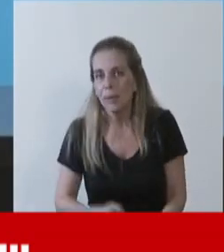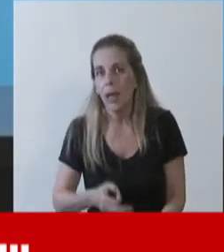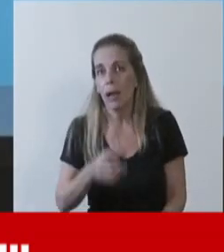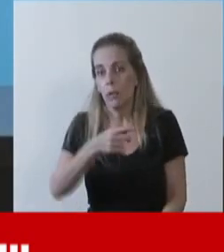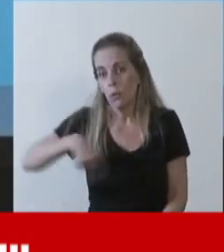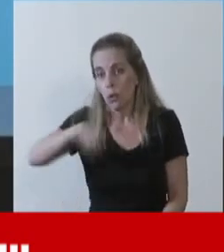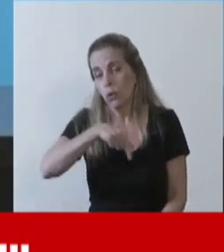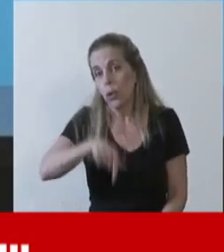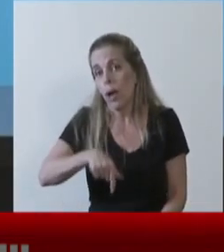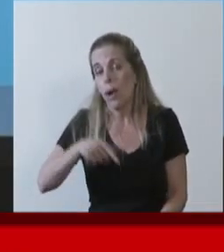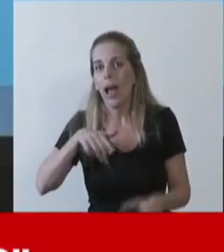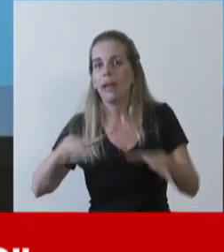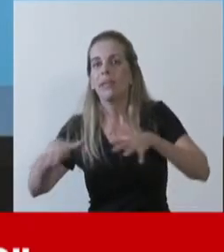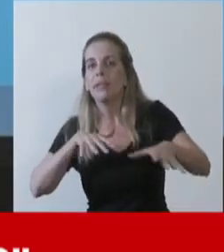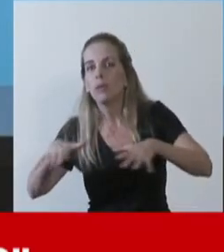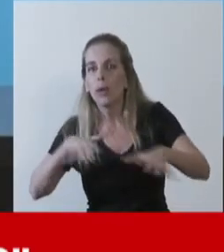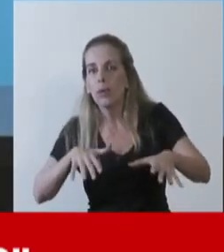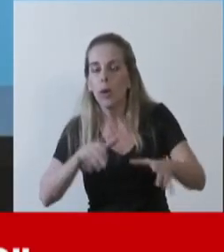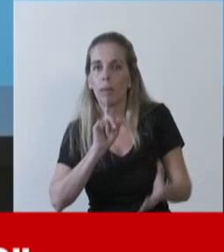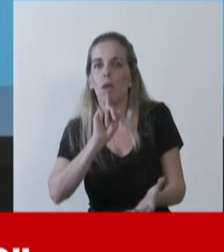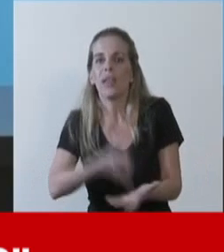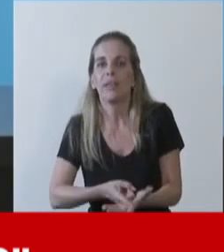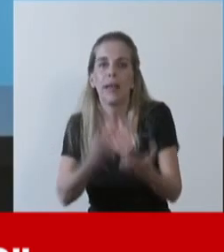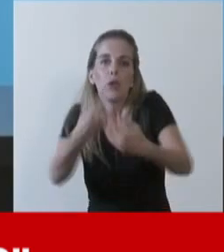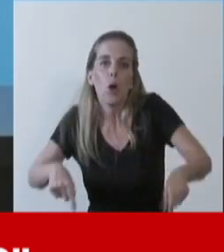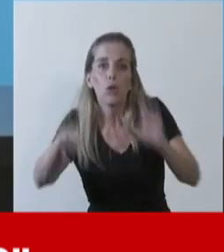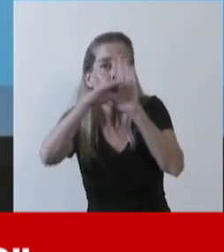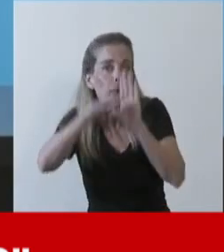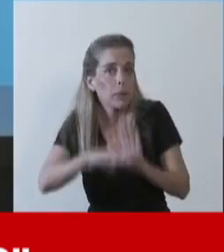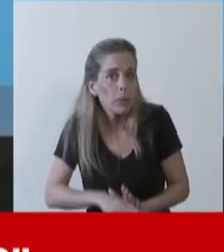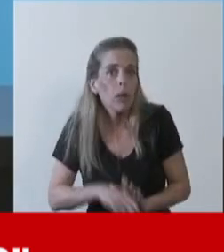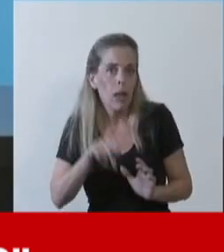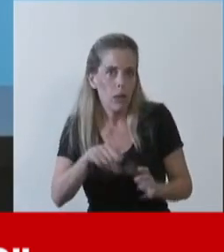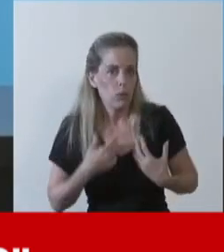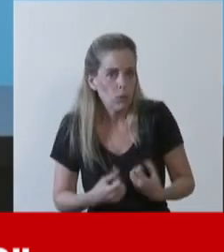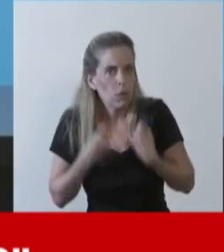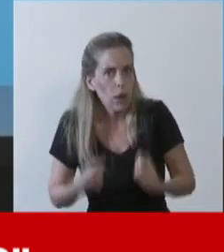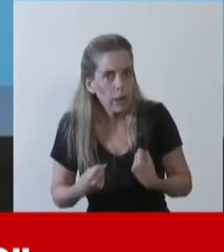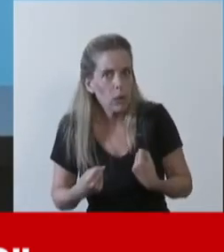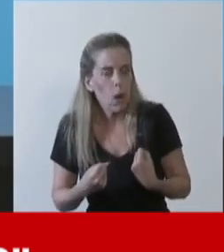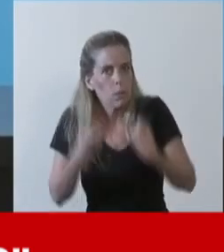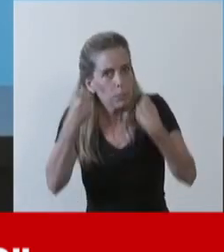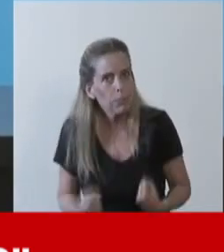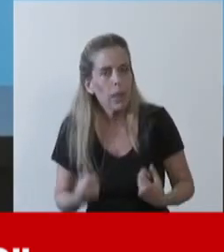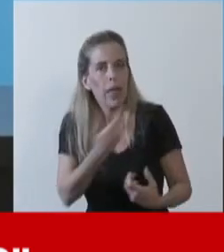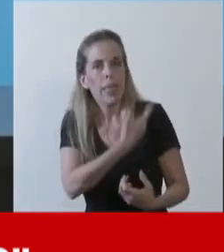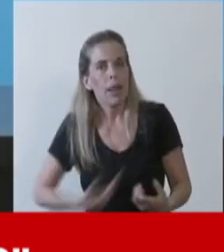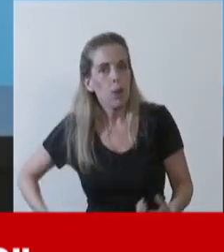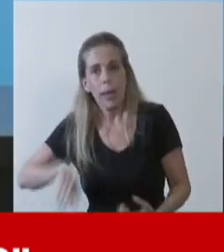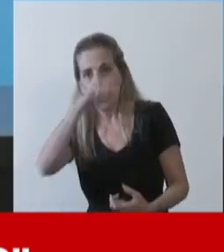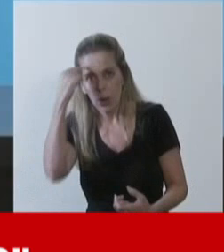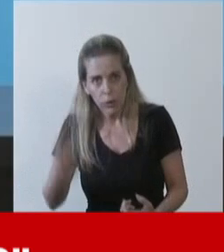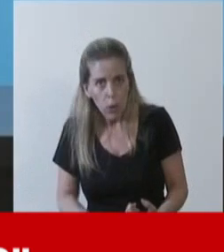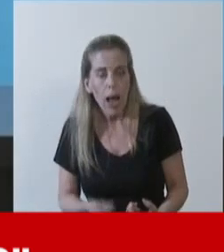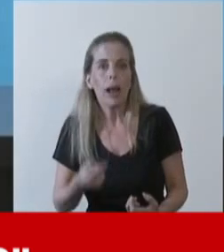estamos en este contexto tomando medidas que implican un esfuerzo importante por parte del Estado Nacional en